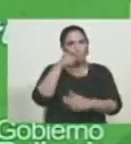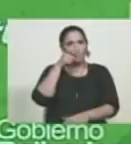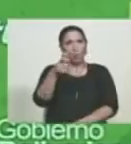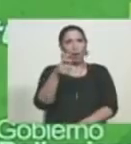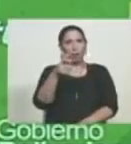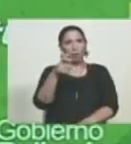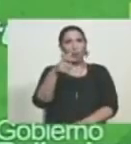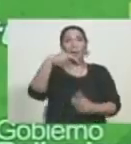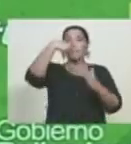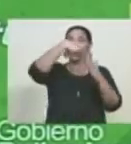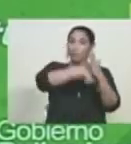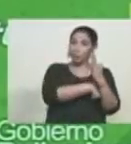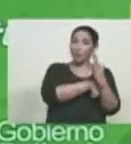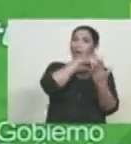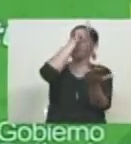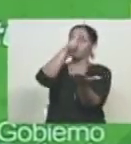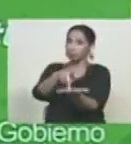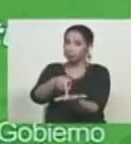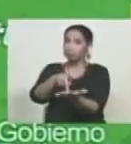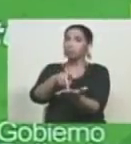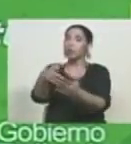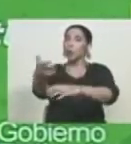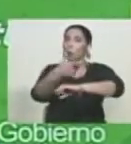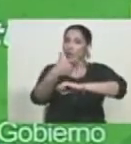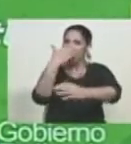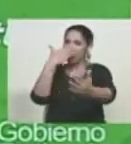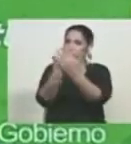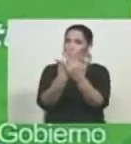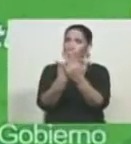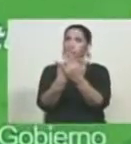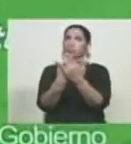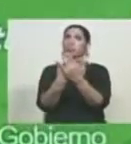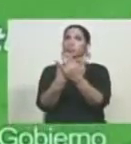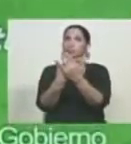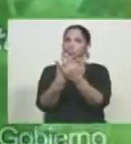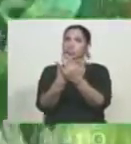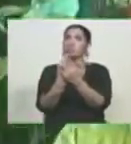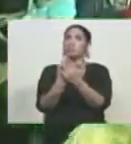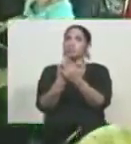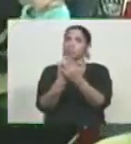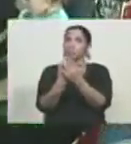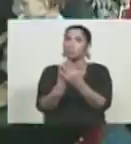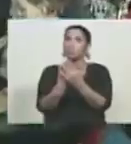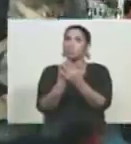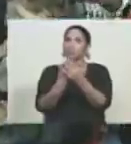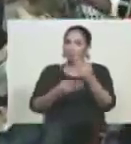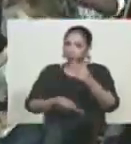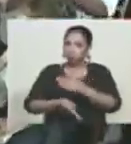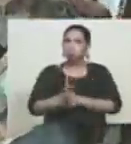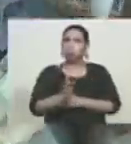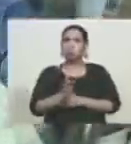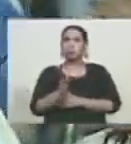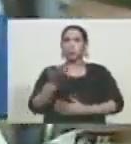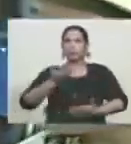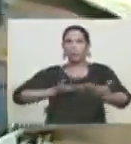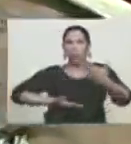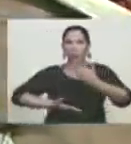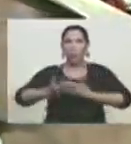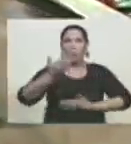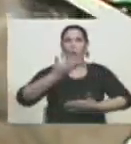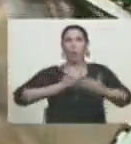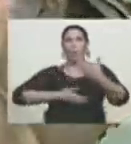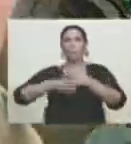la profundidad del pueblo tiene que llegar a su gobierno para ponerlo en cintura, para canalizar su